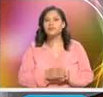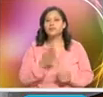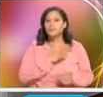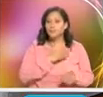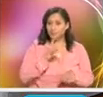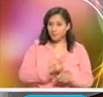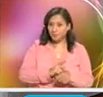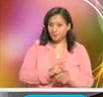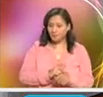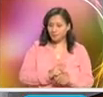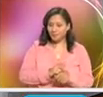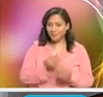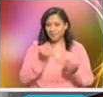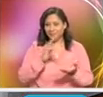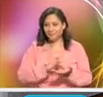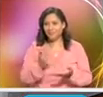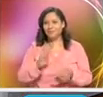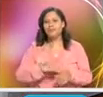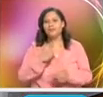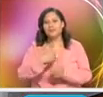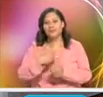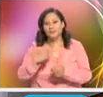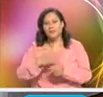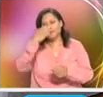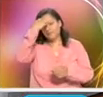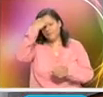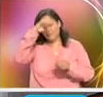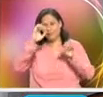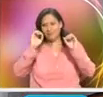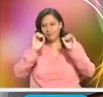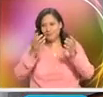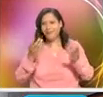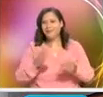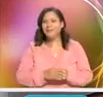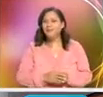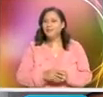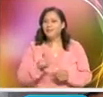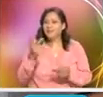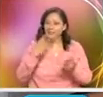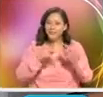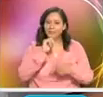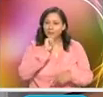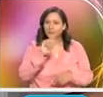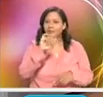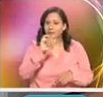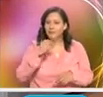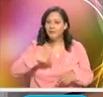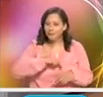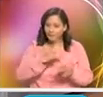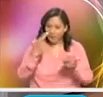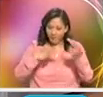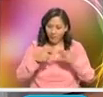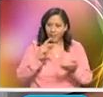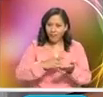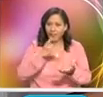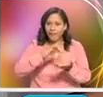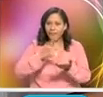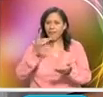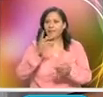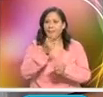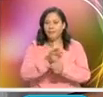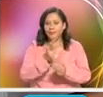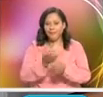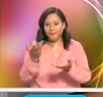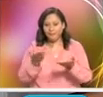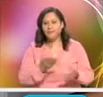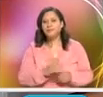Buenos días, José Antonio. Muchas gracias por la invitación. Ya te extrañábamos, caray, no habías venido. Ya estamos de regreso, agradeciendo mucho la